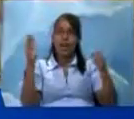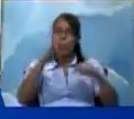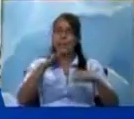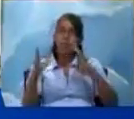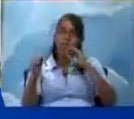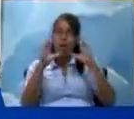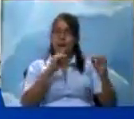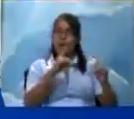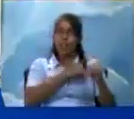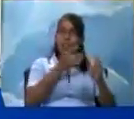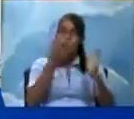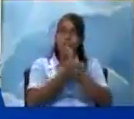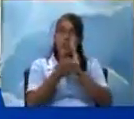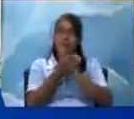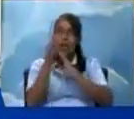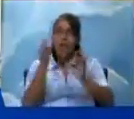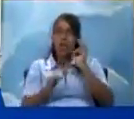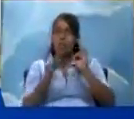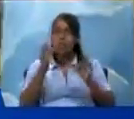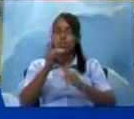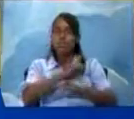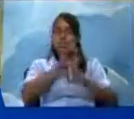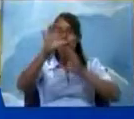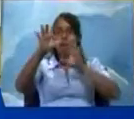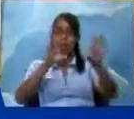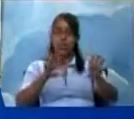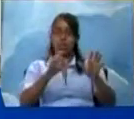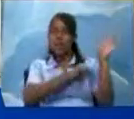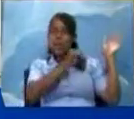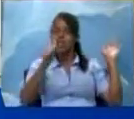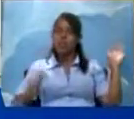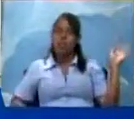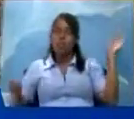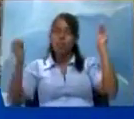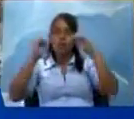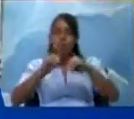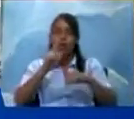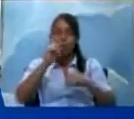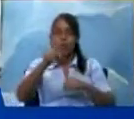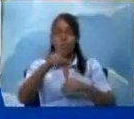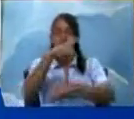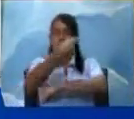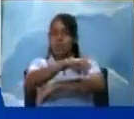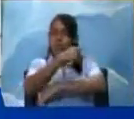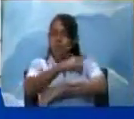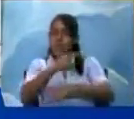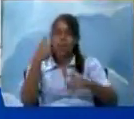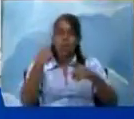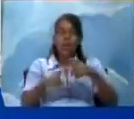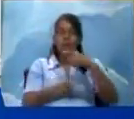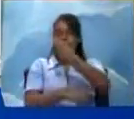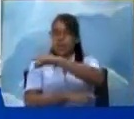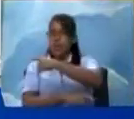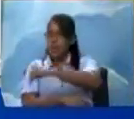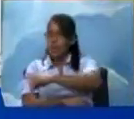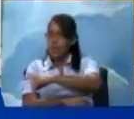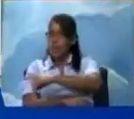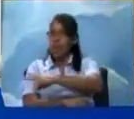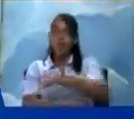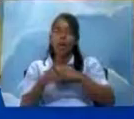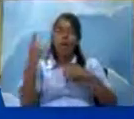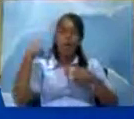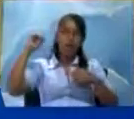Estamos hablando acerca del juicio de las naciones, que el Señor pondrá unos a su derecha y otros a su